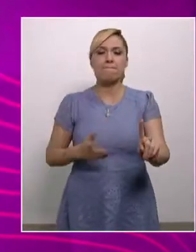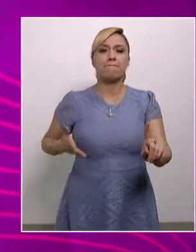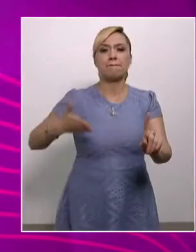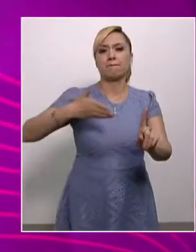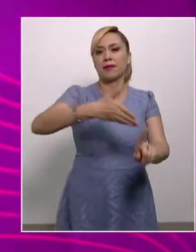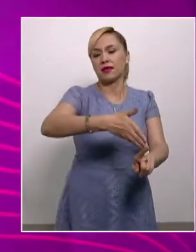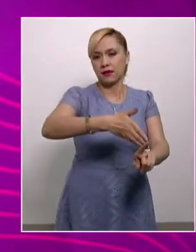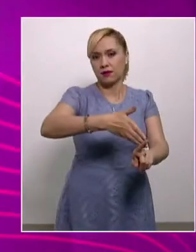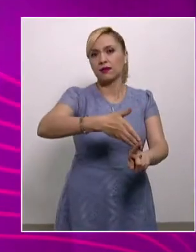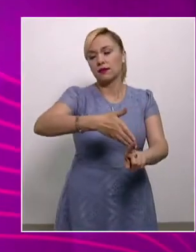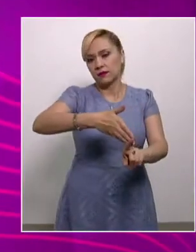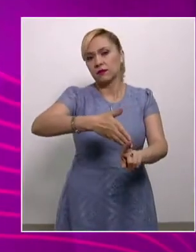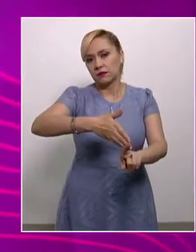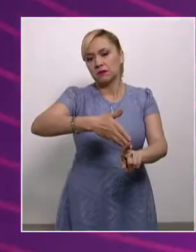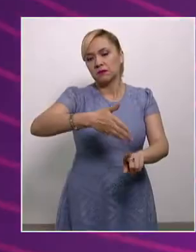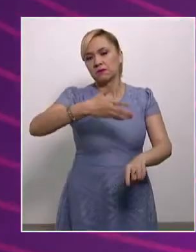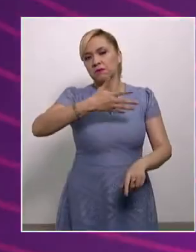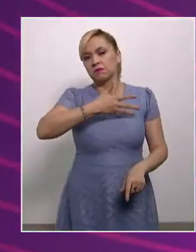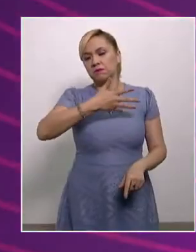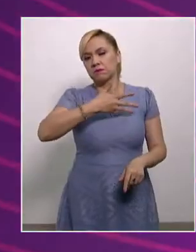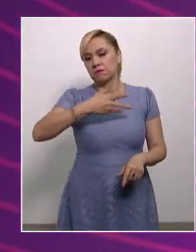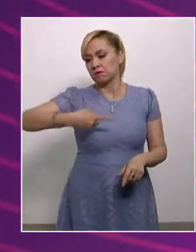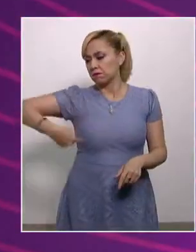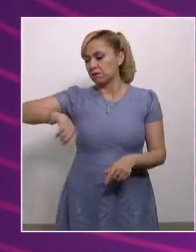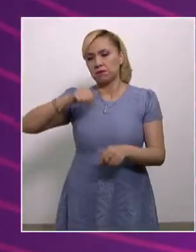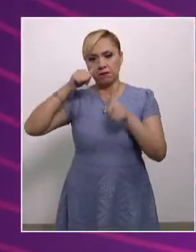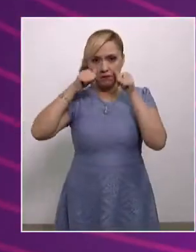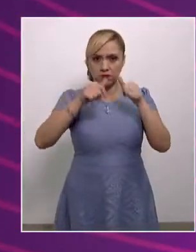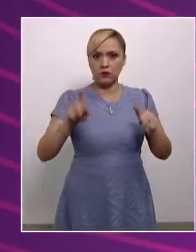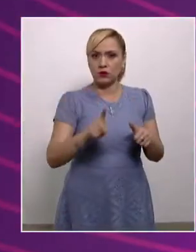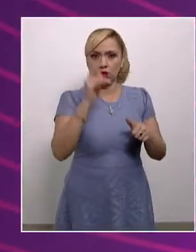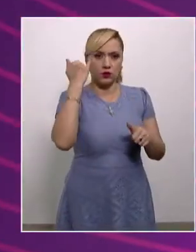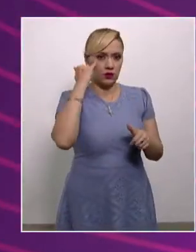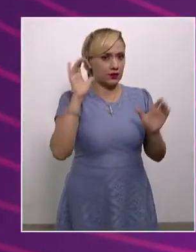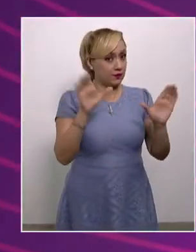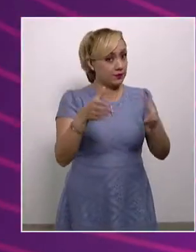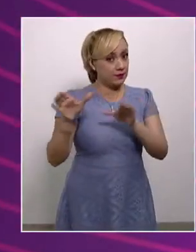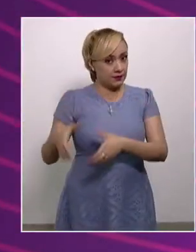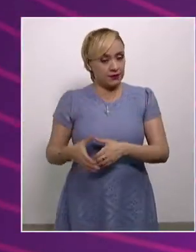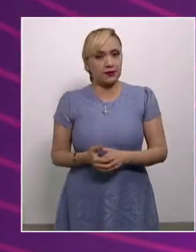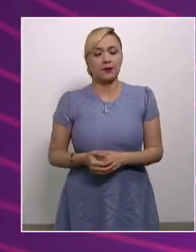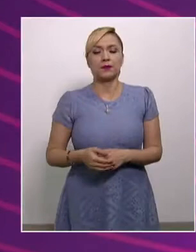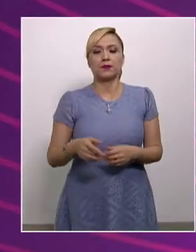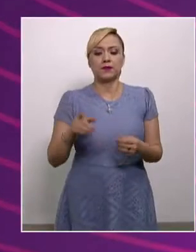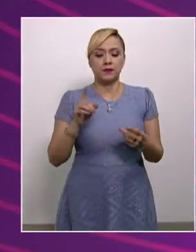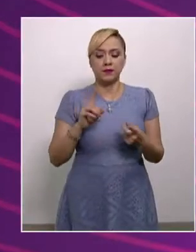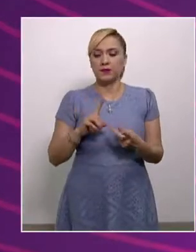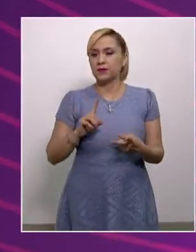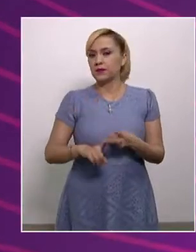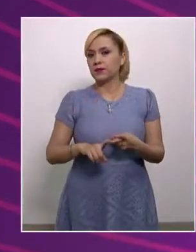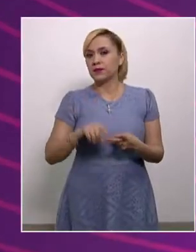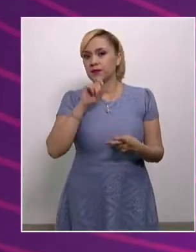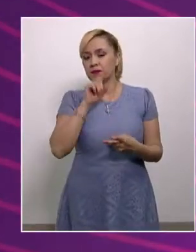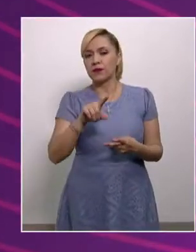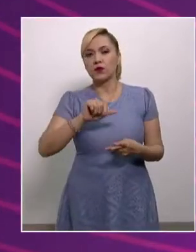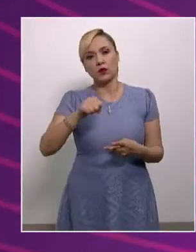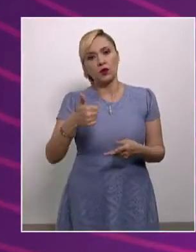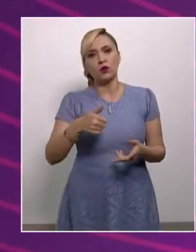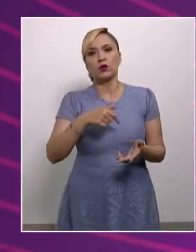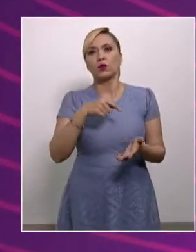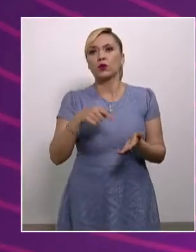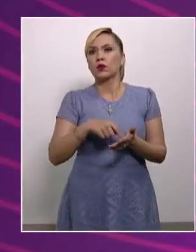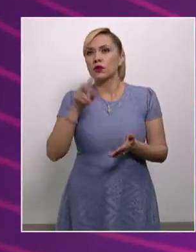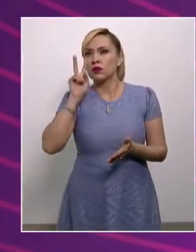esos mismos criterios, tenemos caravanas atendiendo a poblaciones indígenas, ¿no? Tenemos trabajadores brindando atención en otras